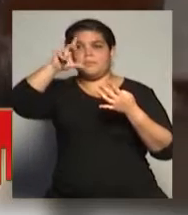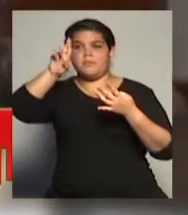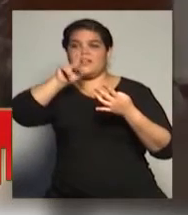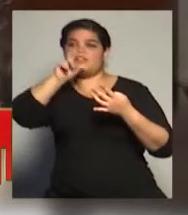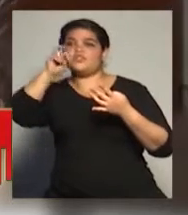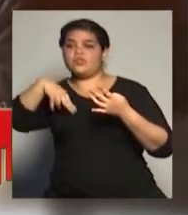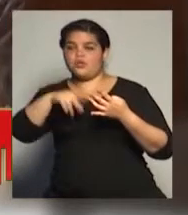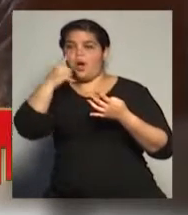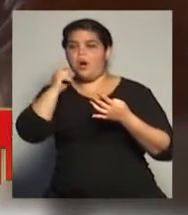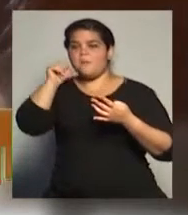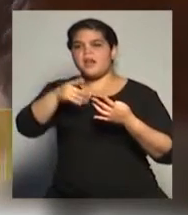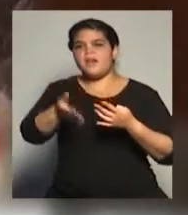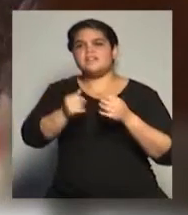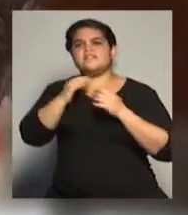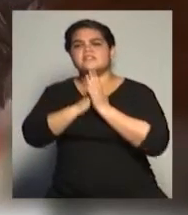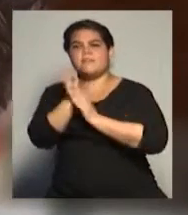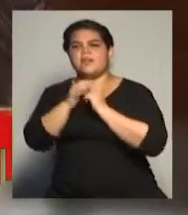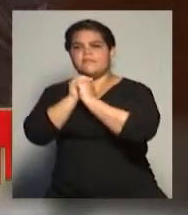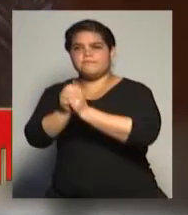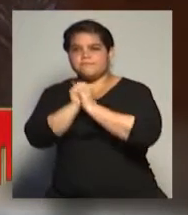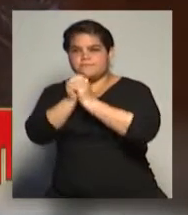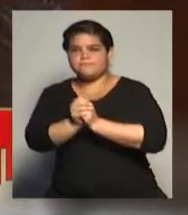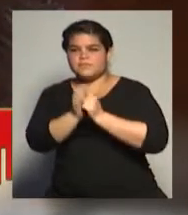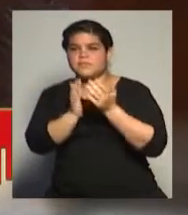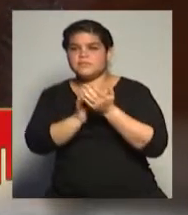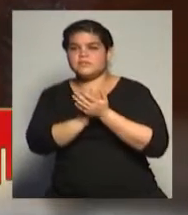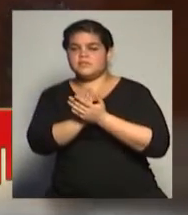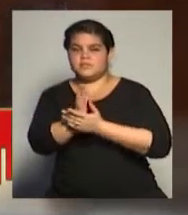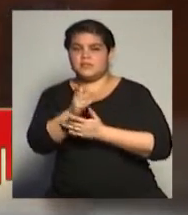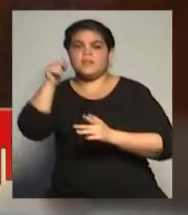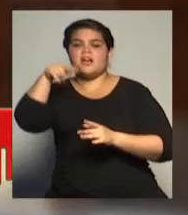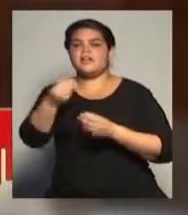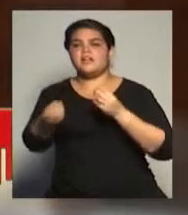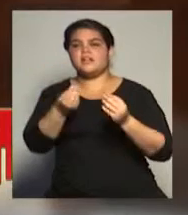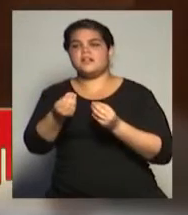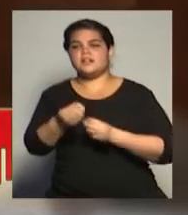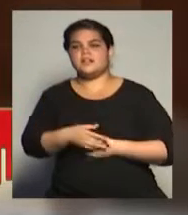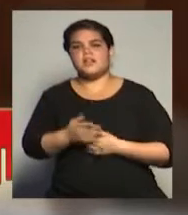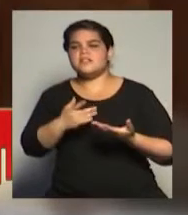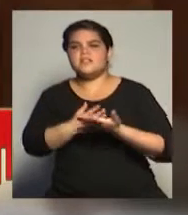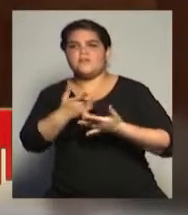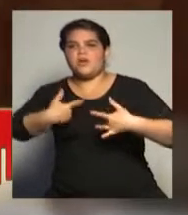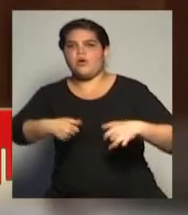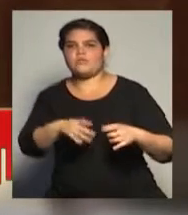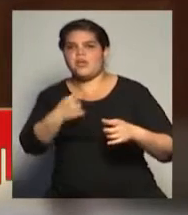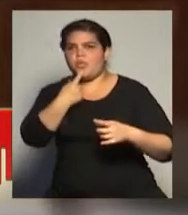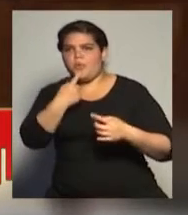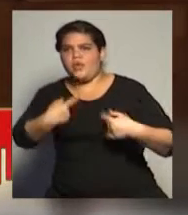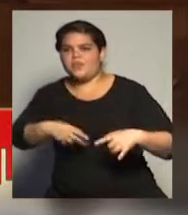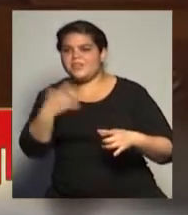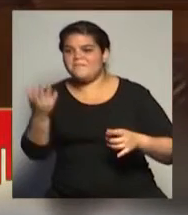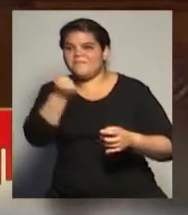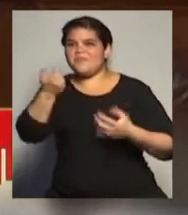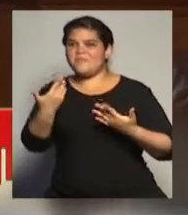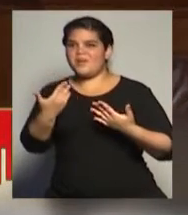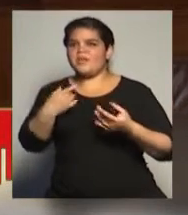que era un hombre de oración y sobre todo que era una persona que había desafiado las certezas de los tiempos y de esa manera había abierto caminos